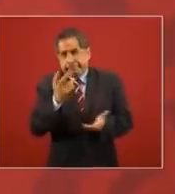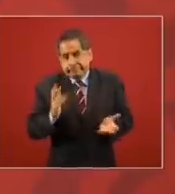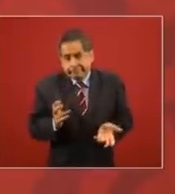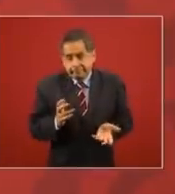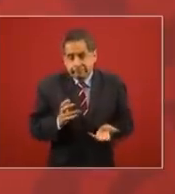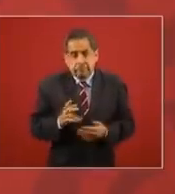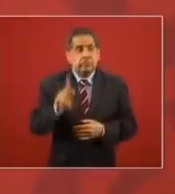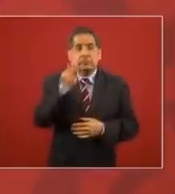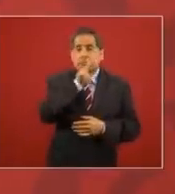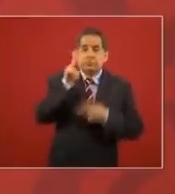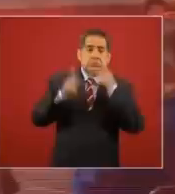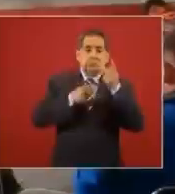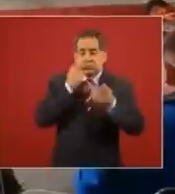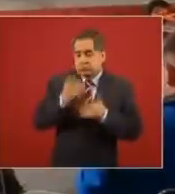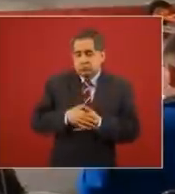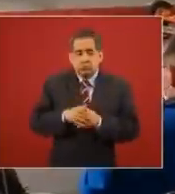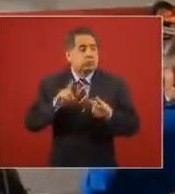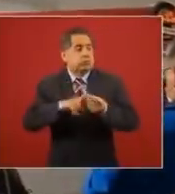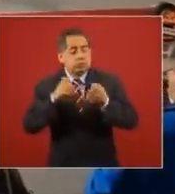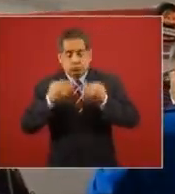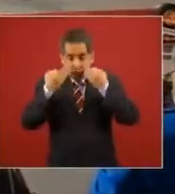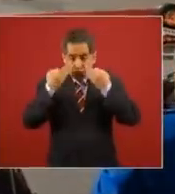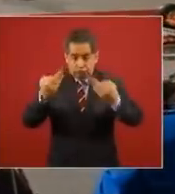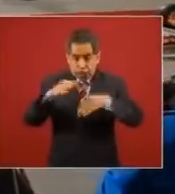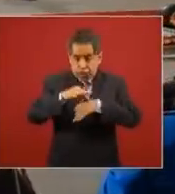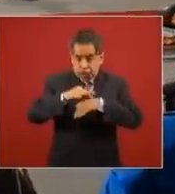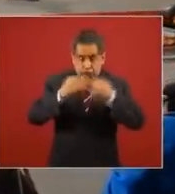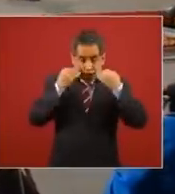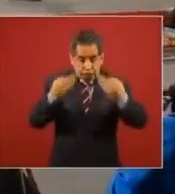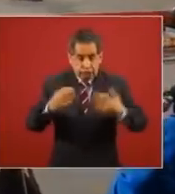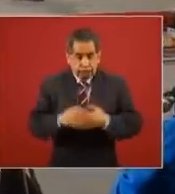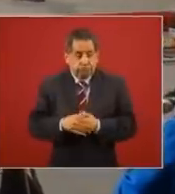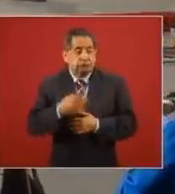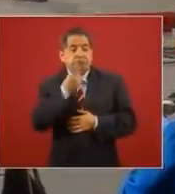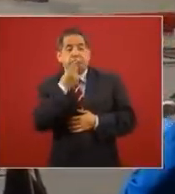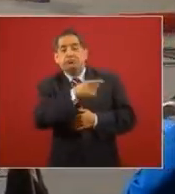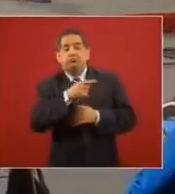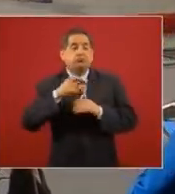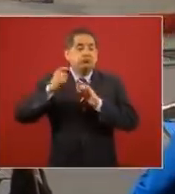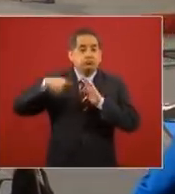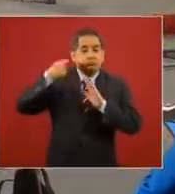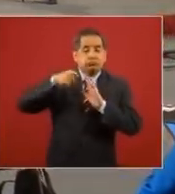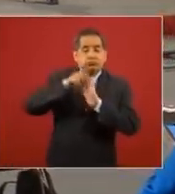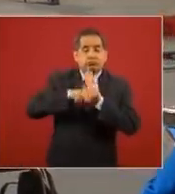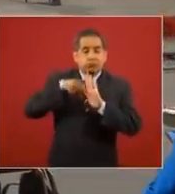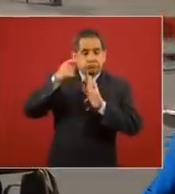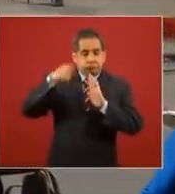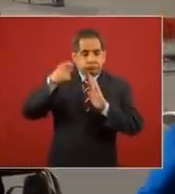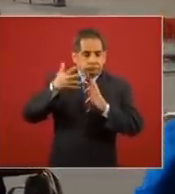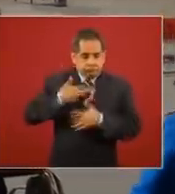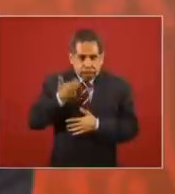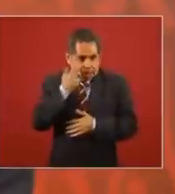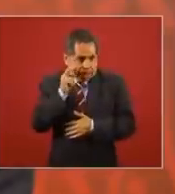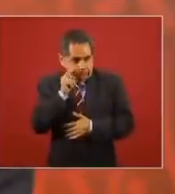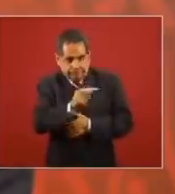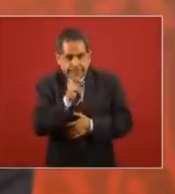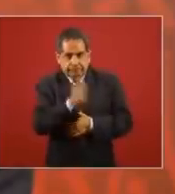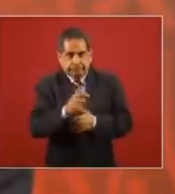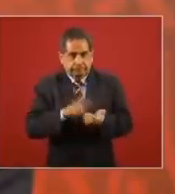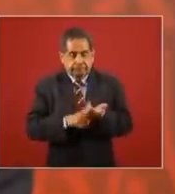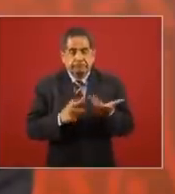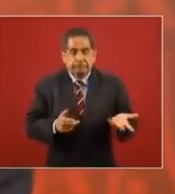tiene que haber testigos si hablas de un vídeo yo quisiera verlo